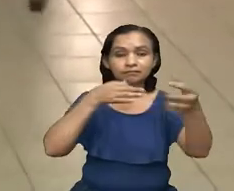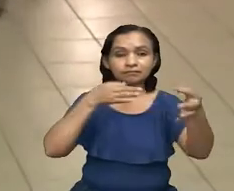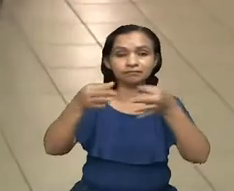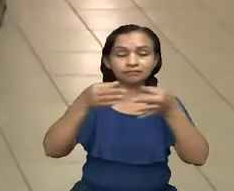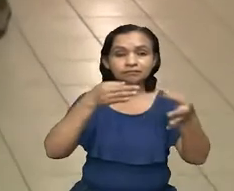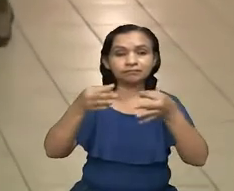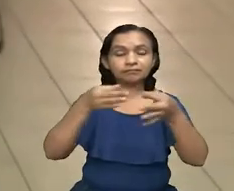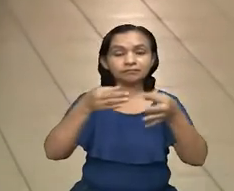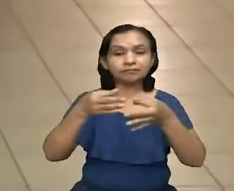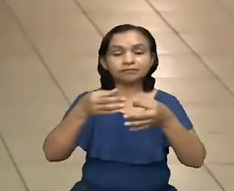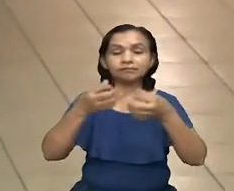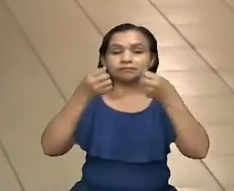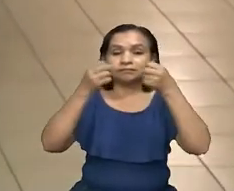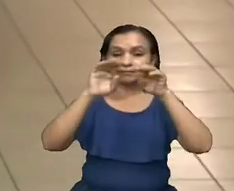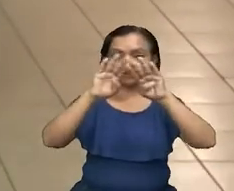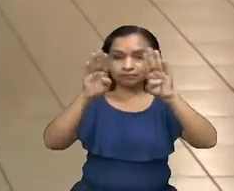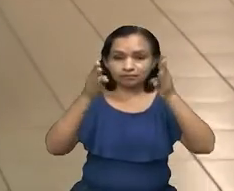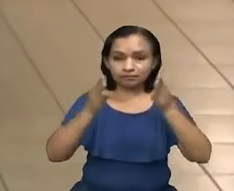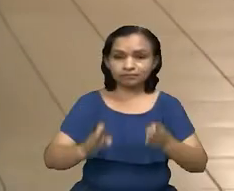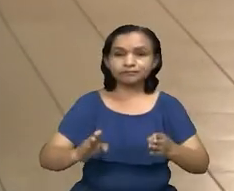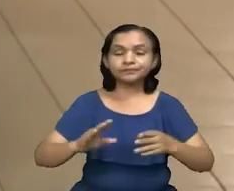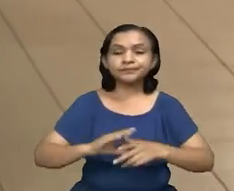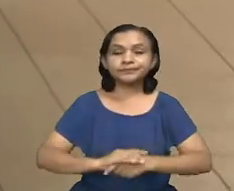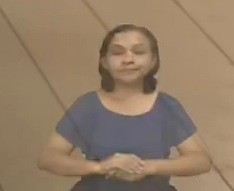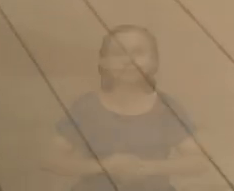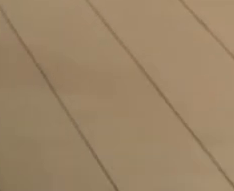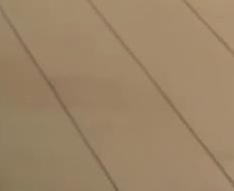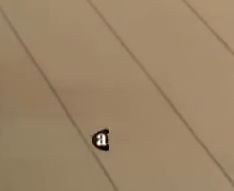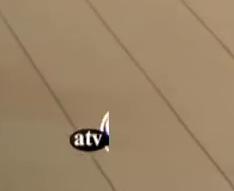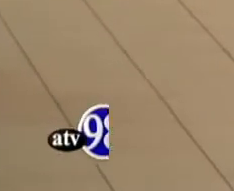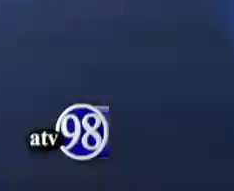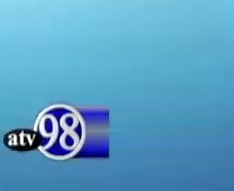canal parlamentario les informó Vanessa Paz.